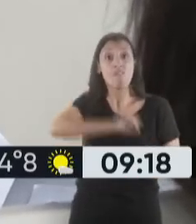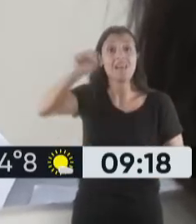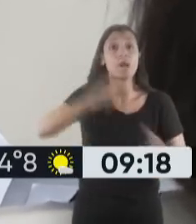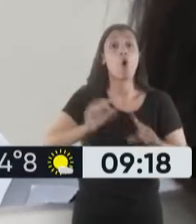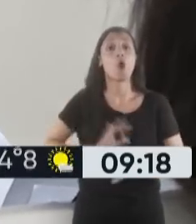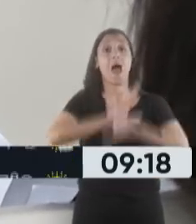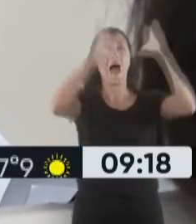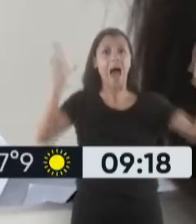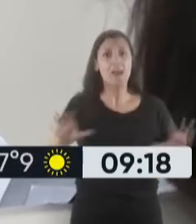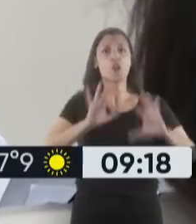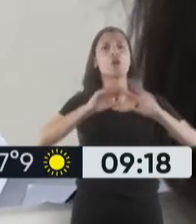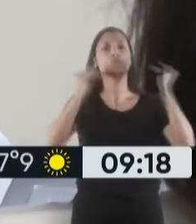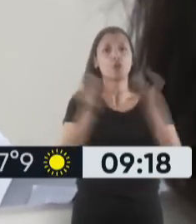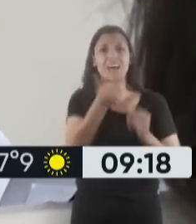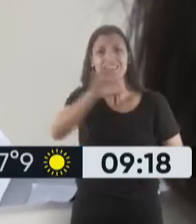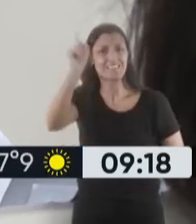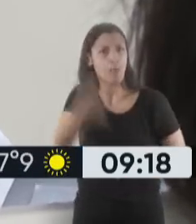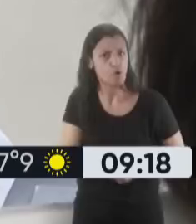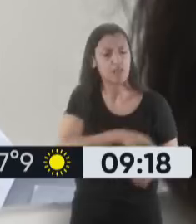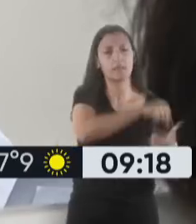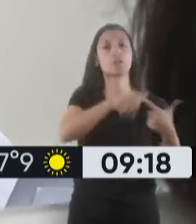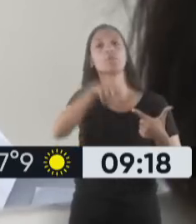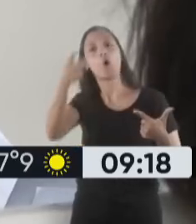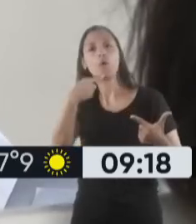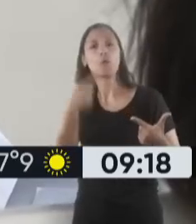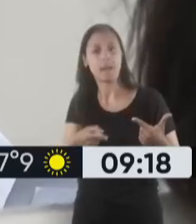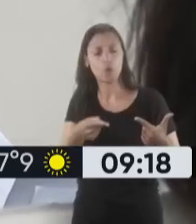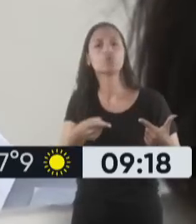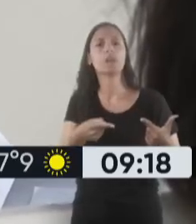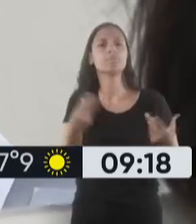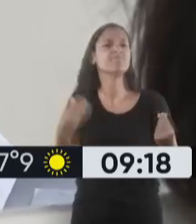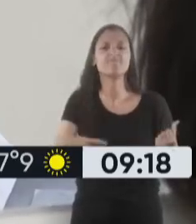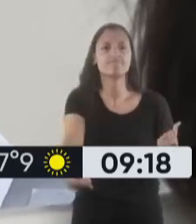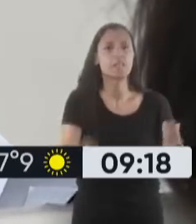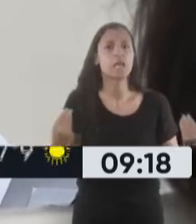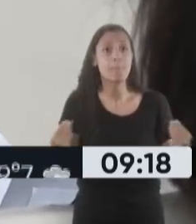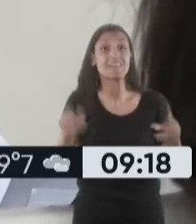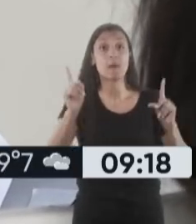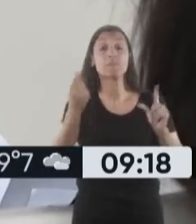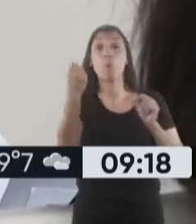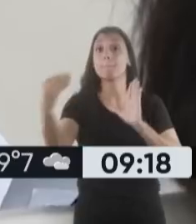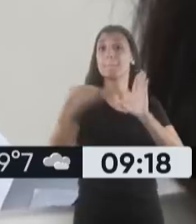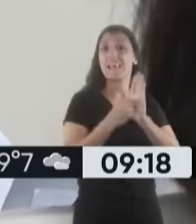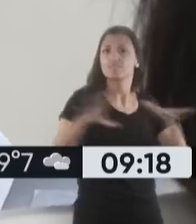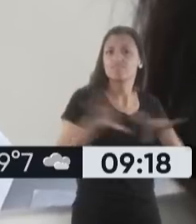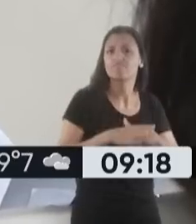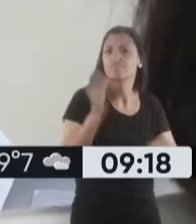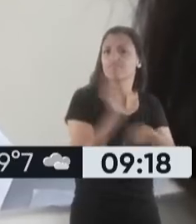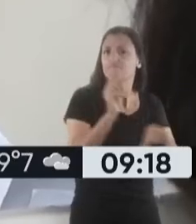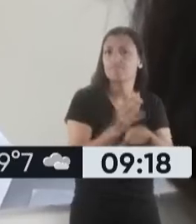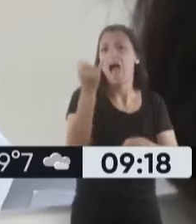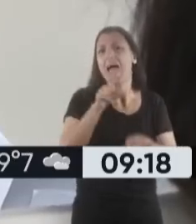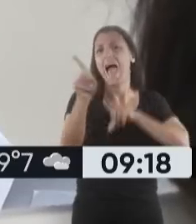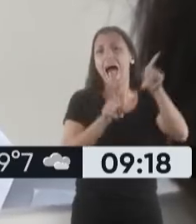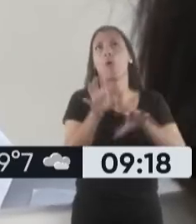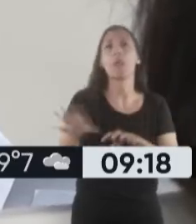del 60% por un lado? Y por el otro lado, preguntarle qué va a pasar con el tema de los precios justos, porque hay algunas complicaciones en algunas zonas